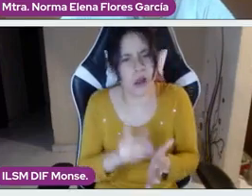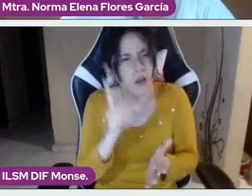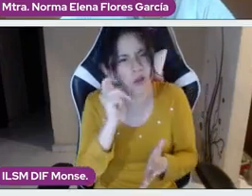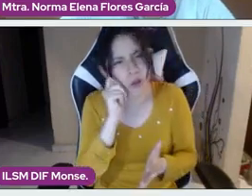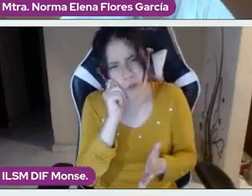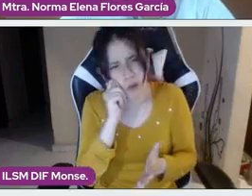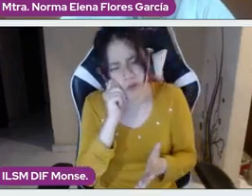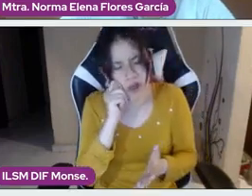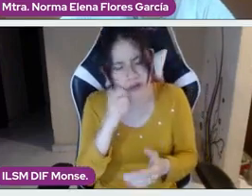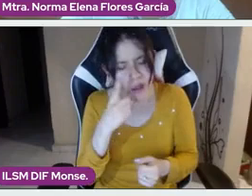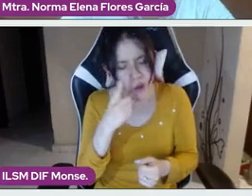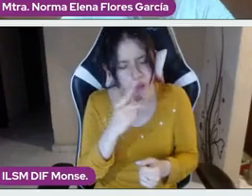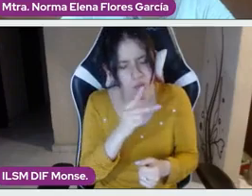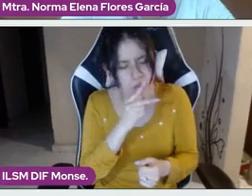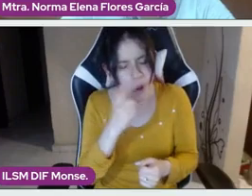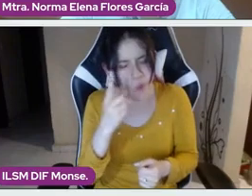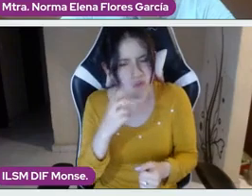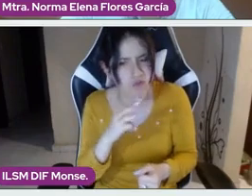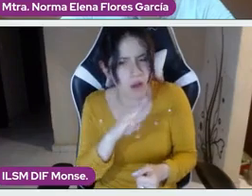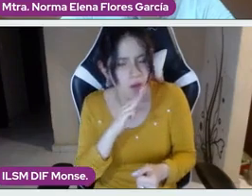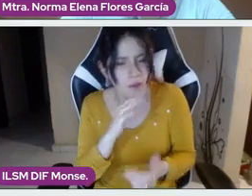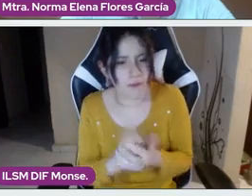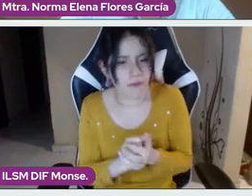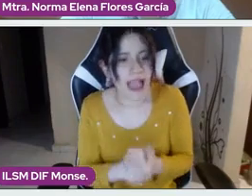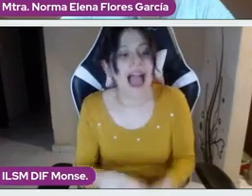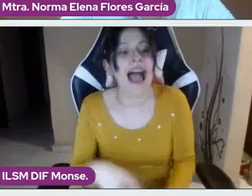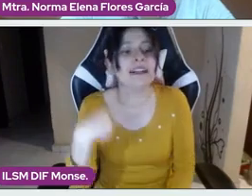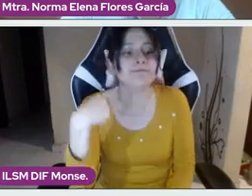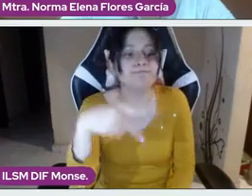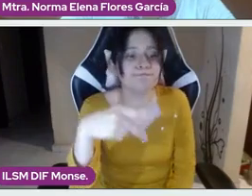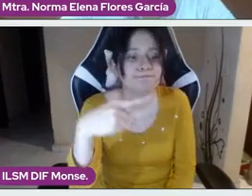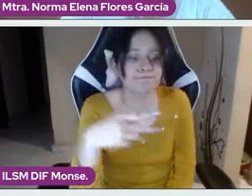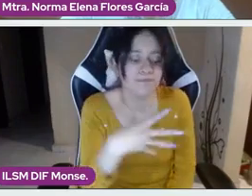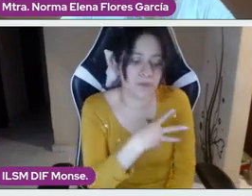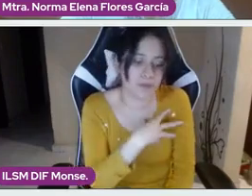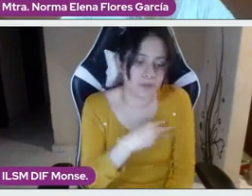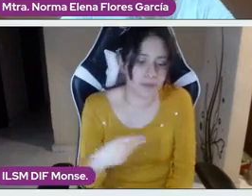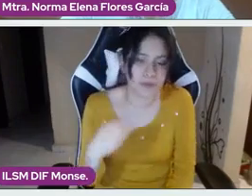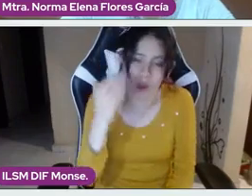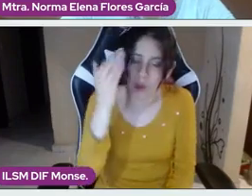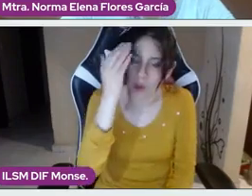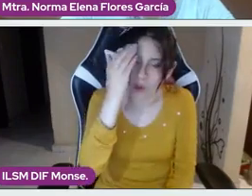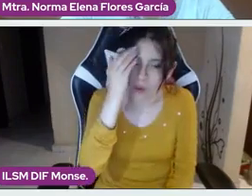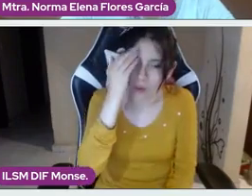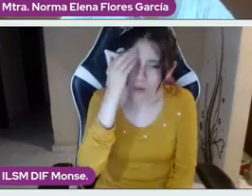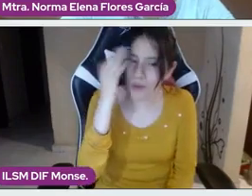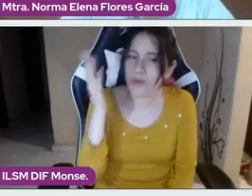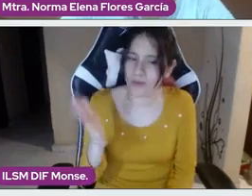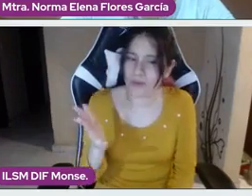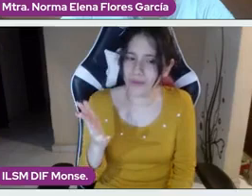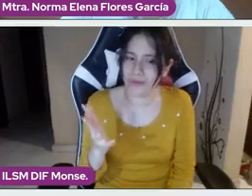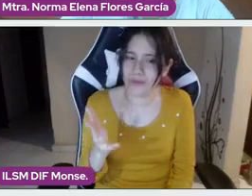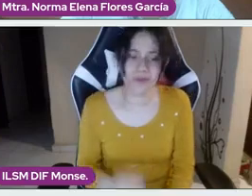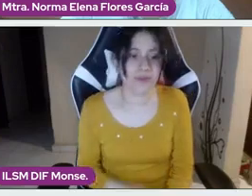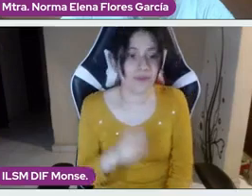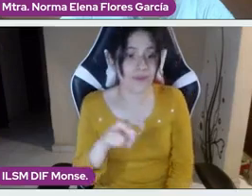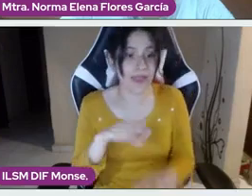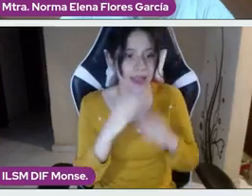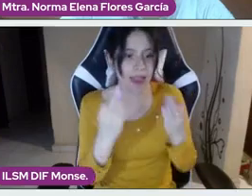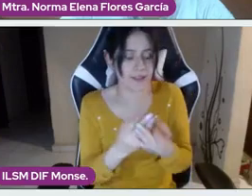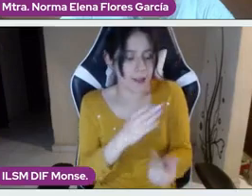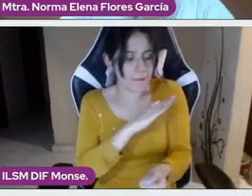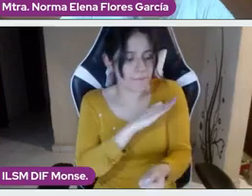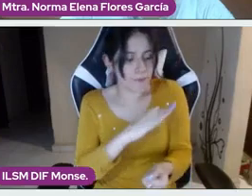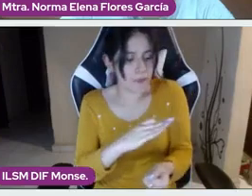monoparental o no, es el conocer a tu hijo, el saberlo, el conocerlo, ¿no? Para poder de ahí desarrollar